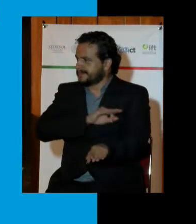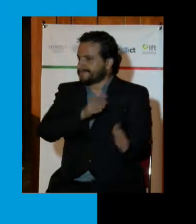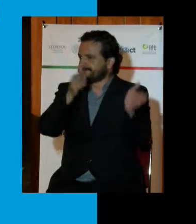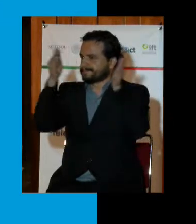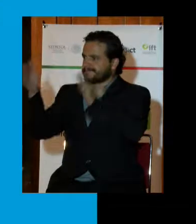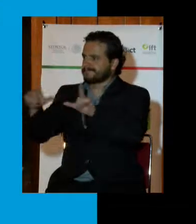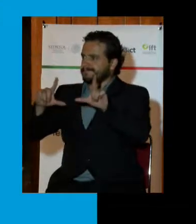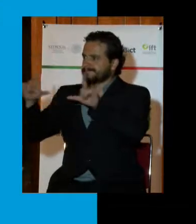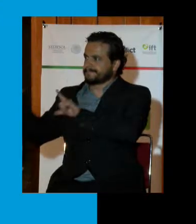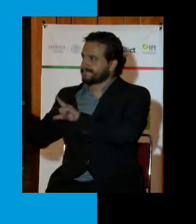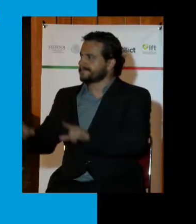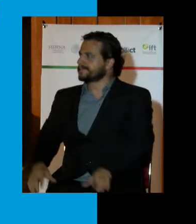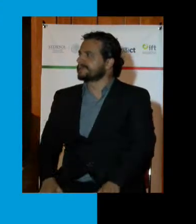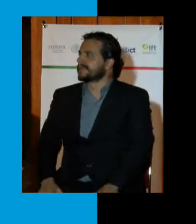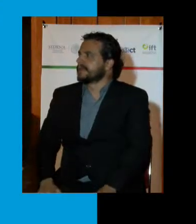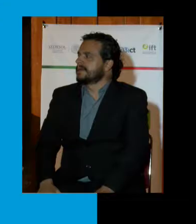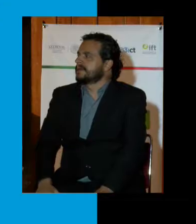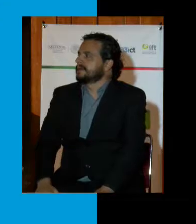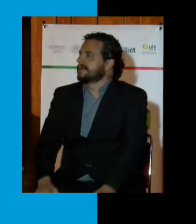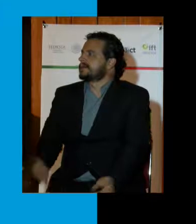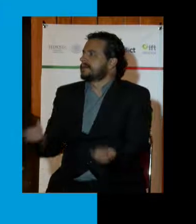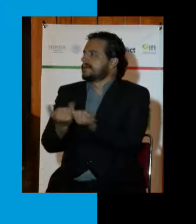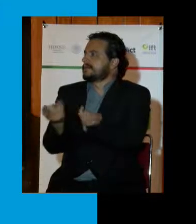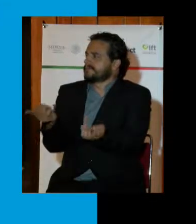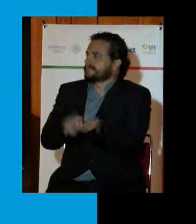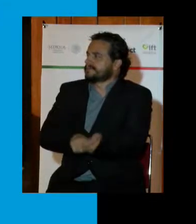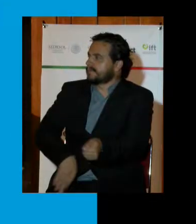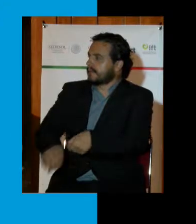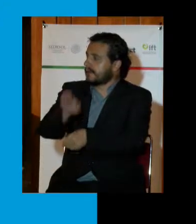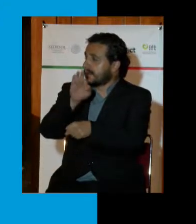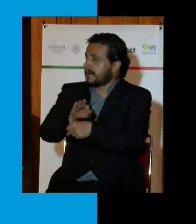Existen los beneficios para todos.